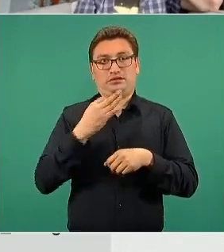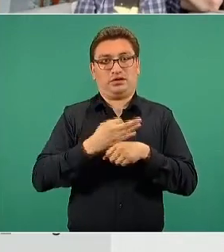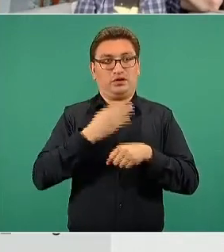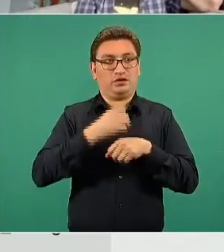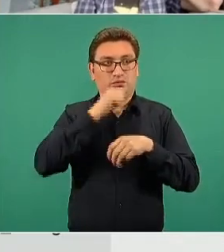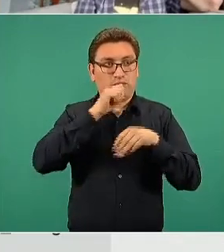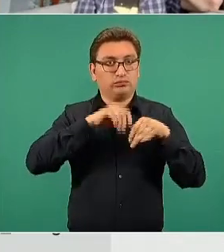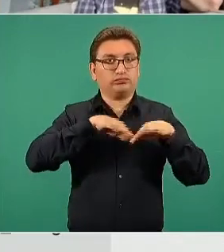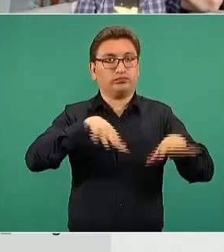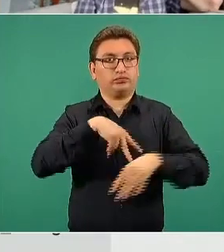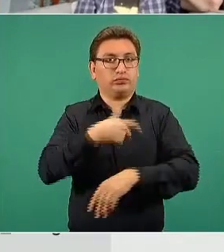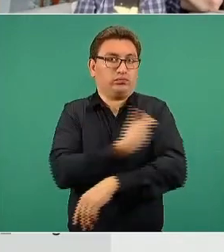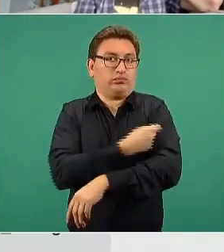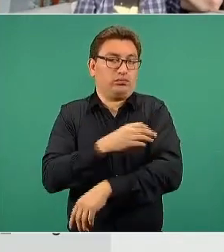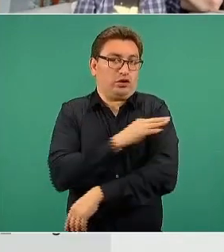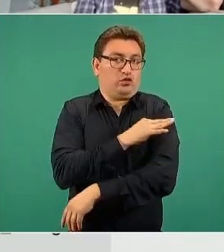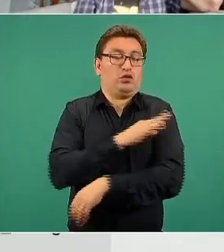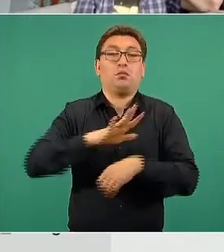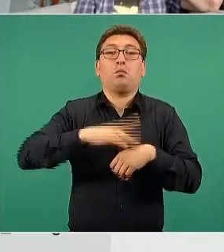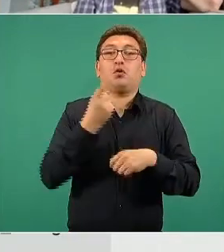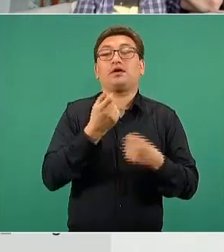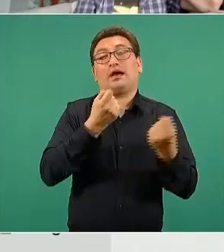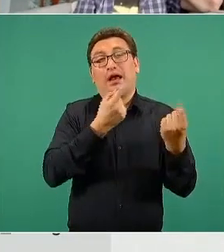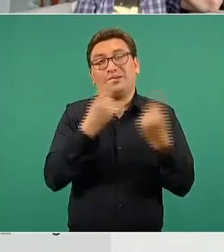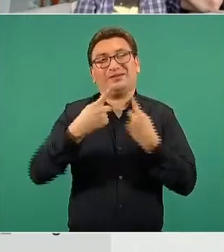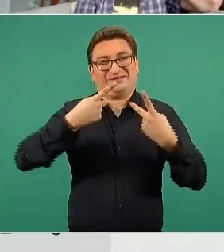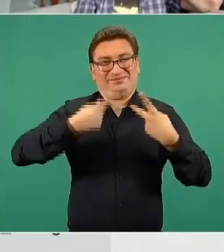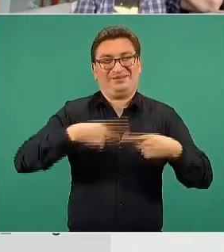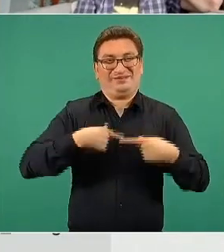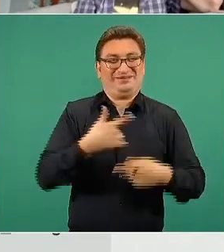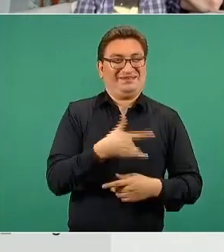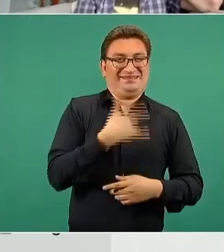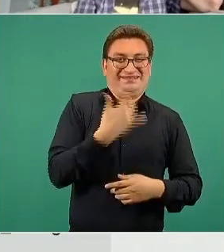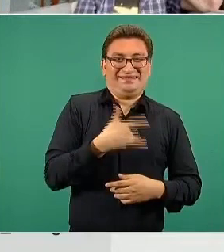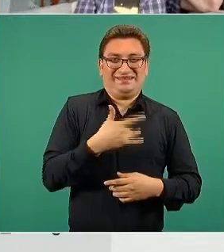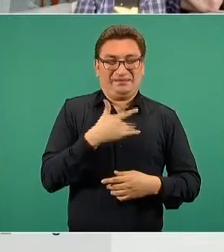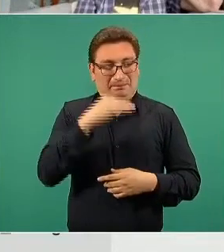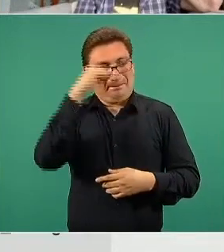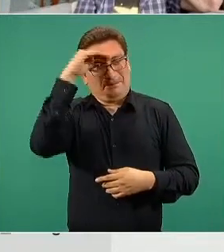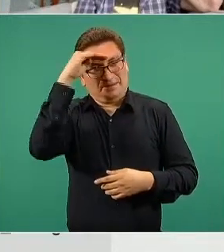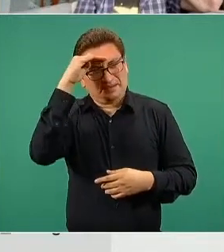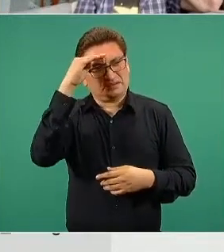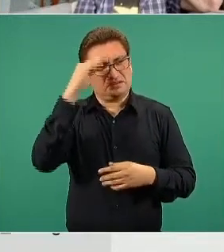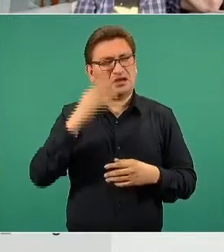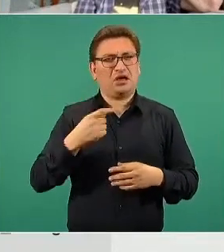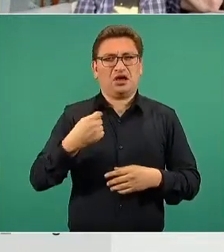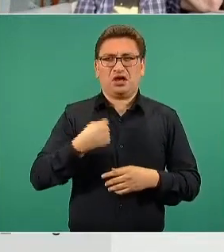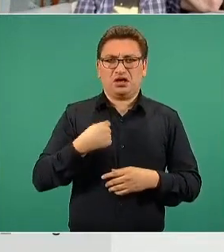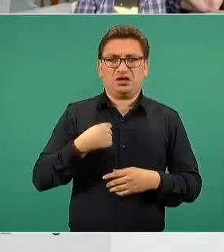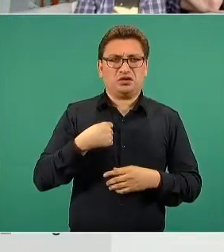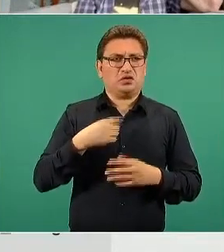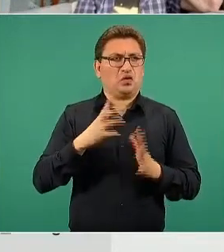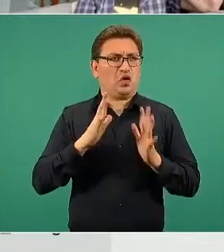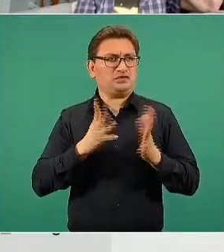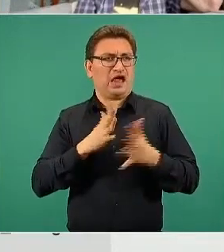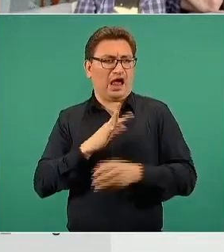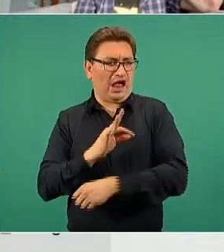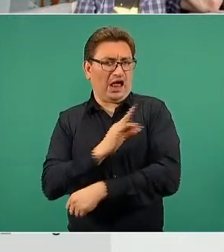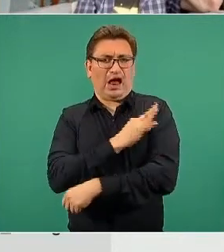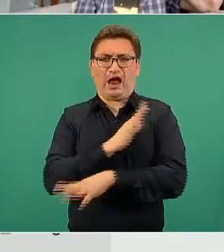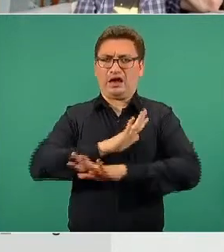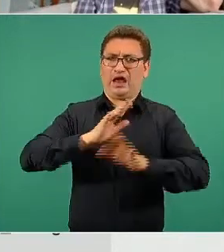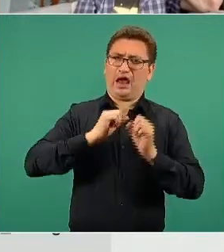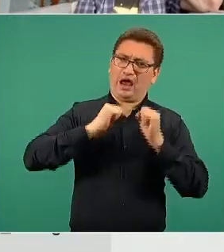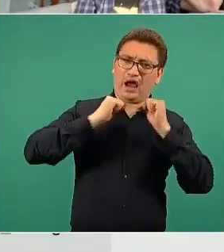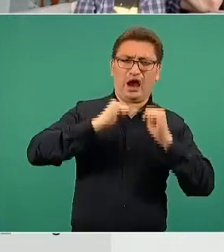campaña de vacunación, ¿no? De repente por ahí ya hay algunas personas que empiezan a pensar que se está completamente protegidos y eso